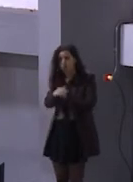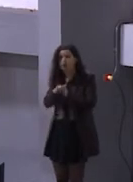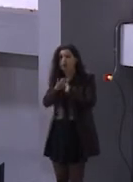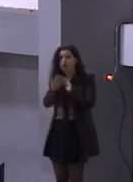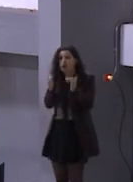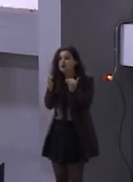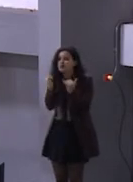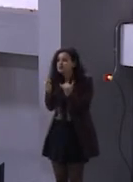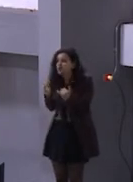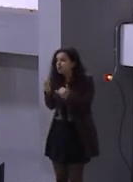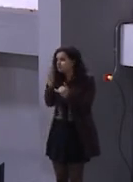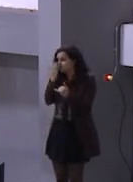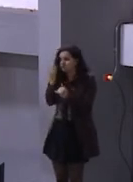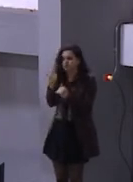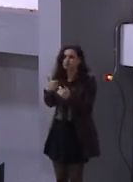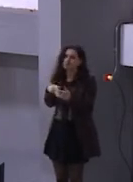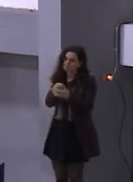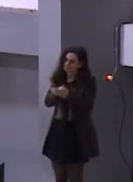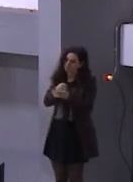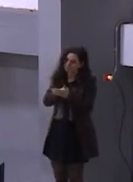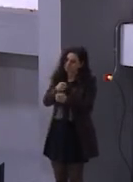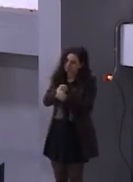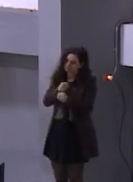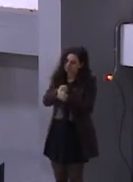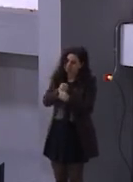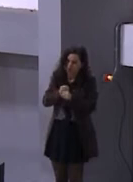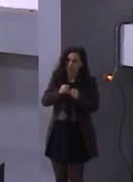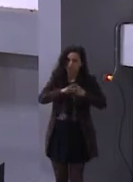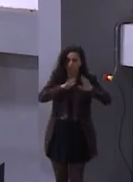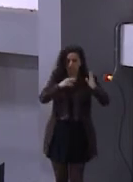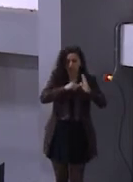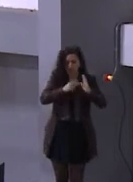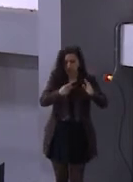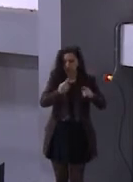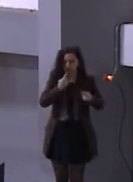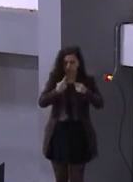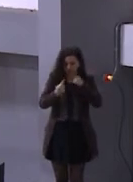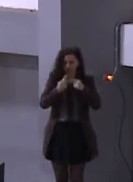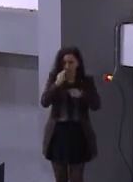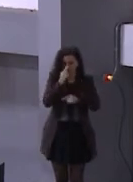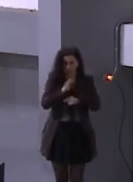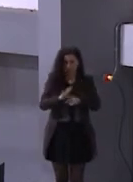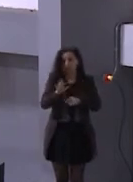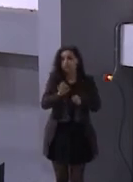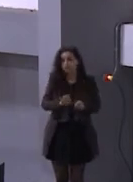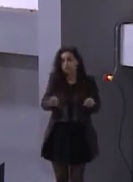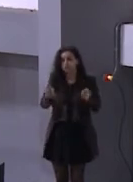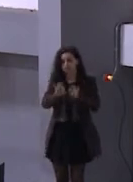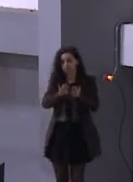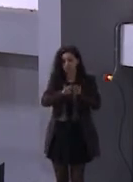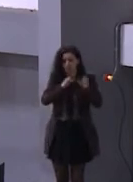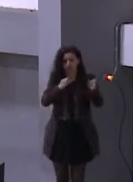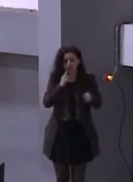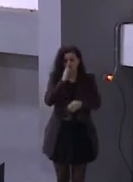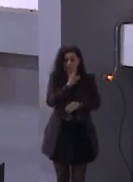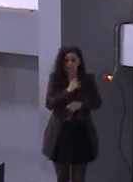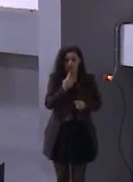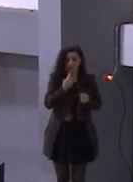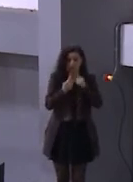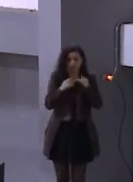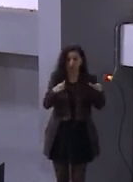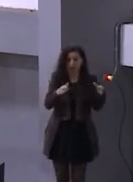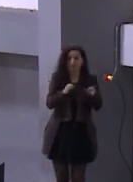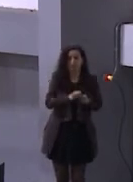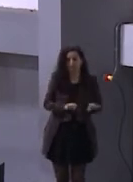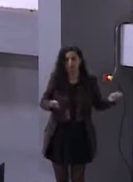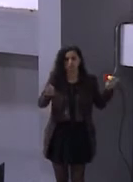definió, después de también mucho trabajo en las mesas técnicas, en la Mesa Nacional de Diálogo, ahí jugó un papel muy importante la Mesa Nacional de Diálogo, porque la Mesa Nacional de